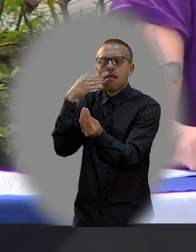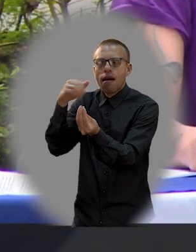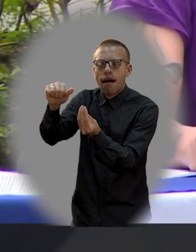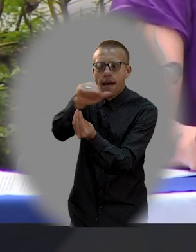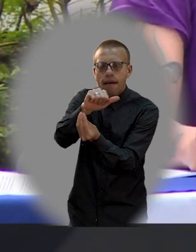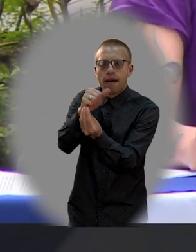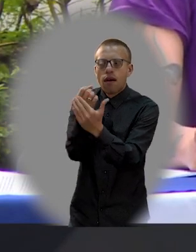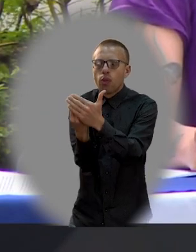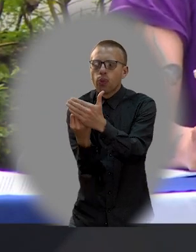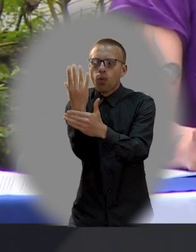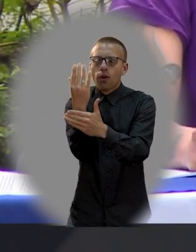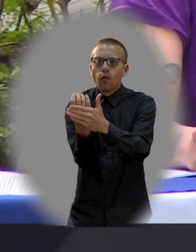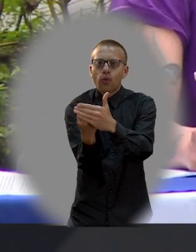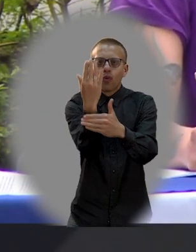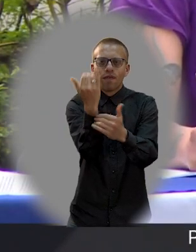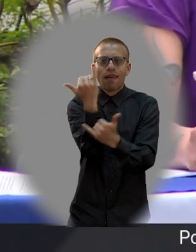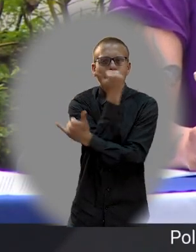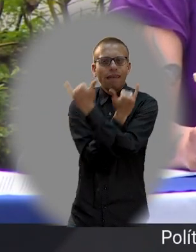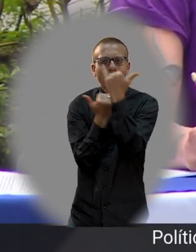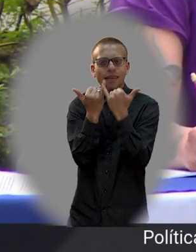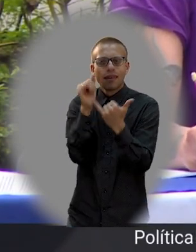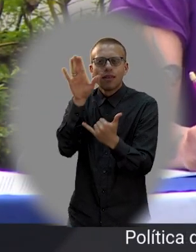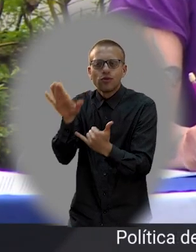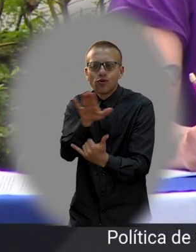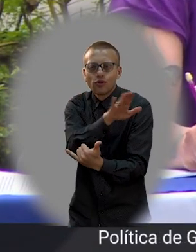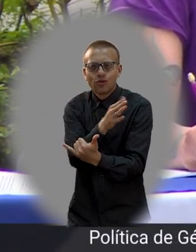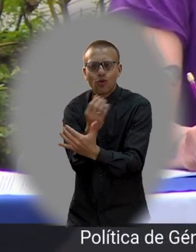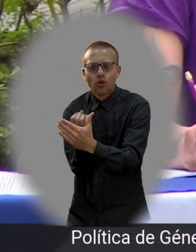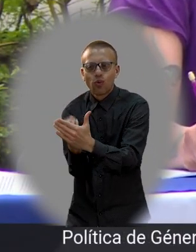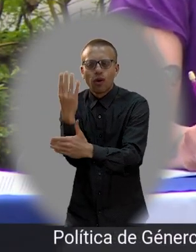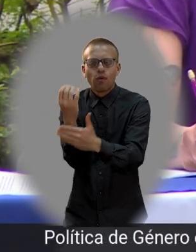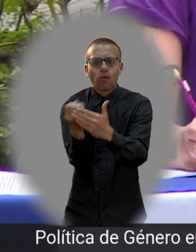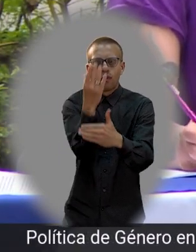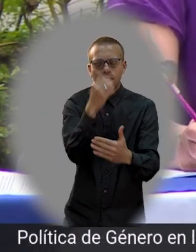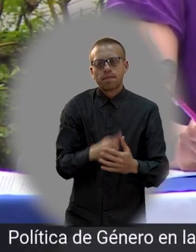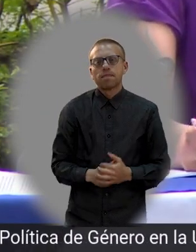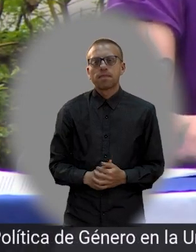hemos volcado a la calle a hacer una exigencia de parar estas formas de